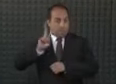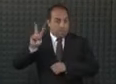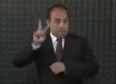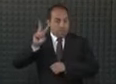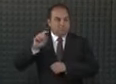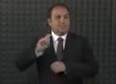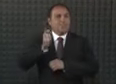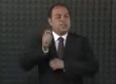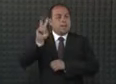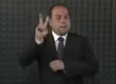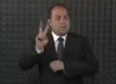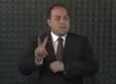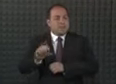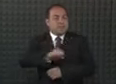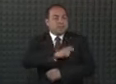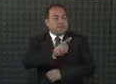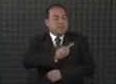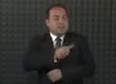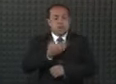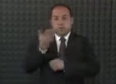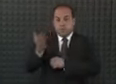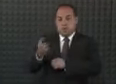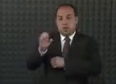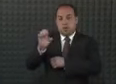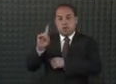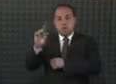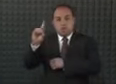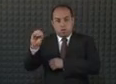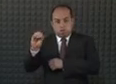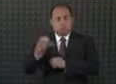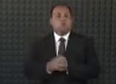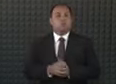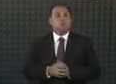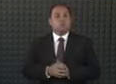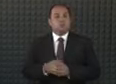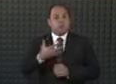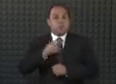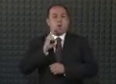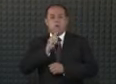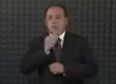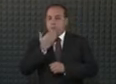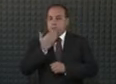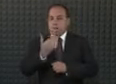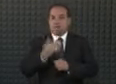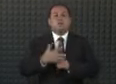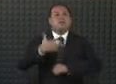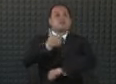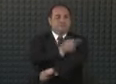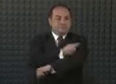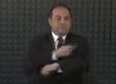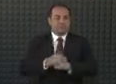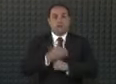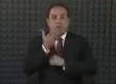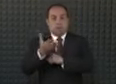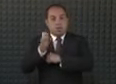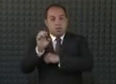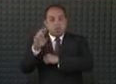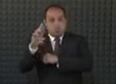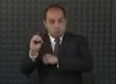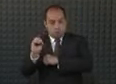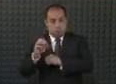viernes de salud. Le pido a Eduardo, tenemos buenas noticias de vacunas. Así le pido a Eduardo que dé